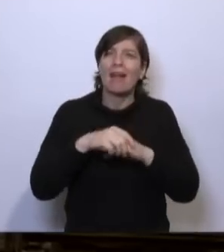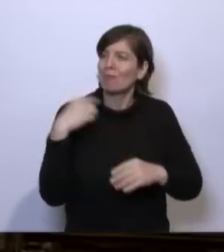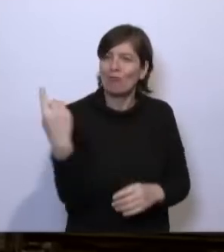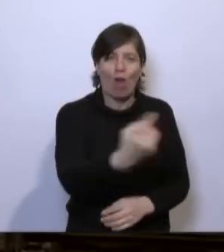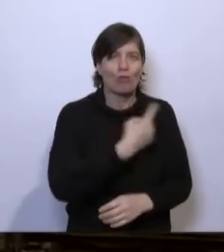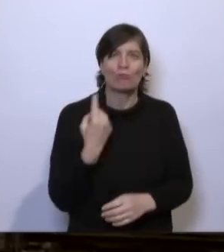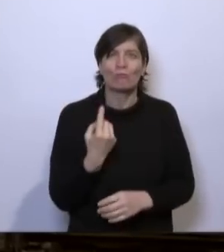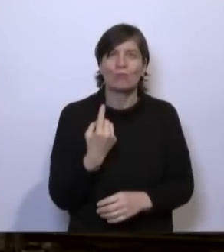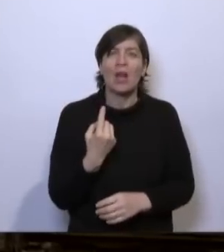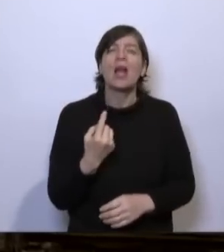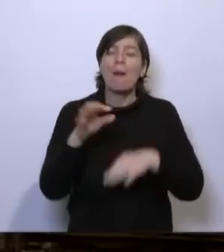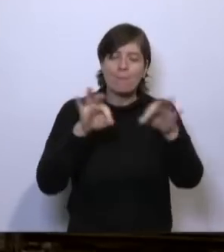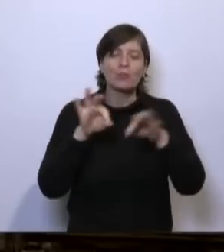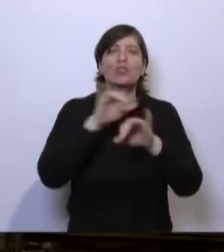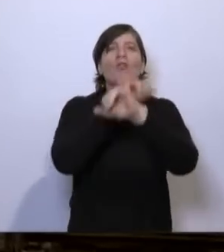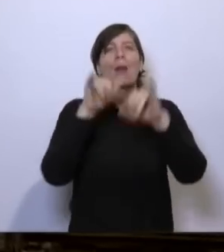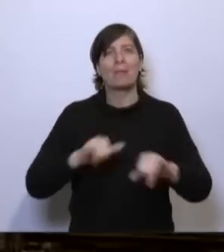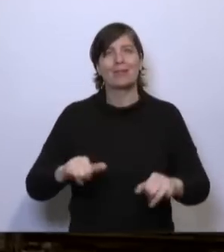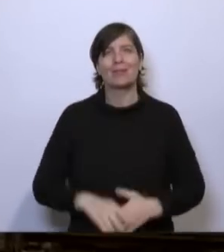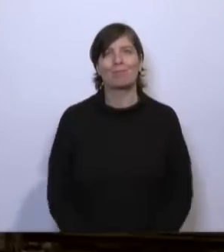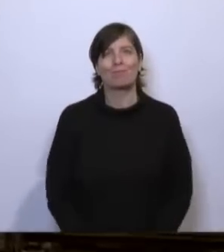hombres, es el proyecto de la paz.